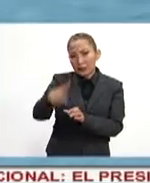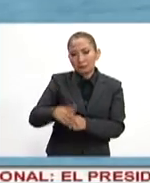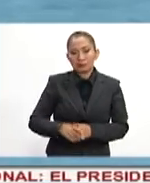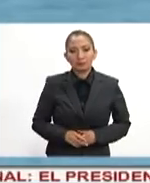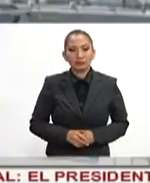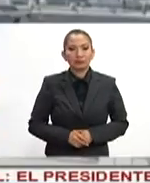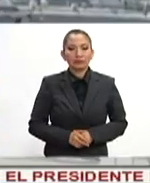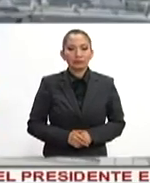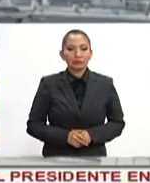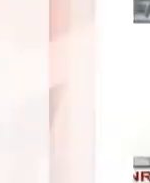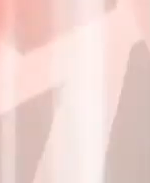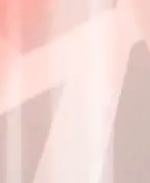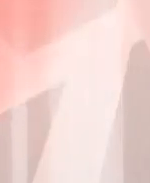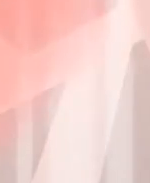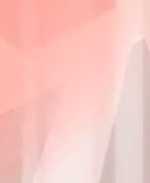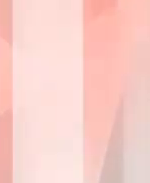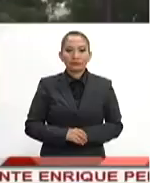mexicanas.